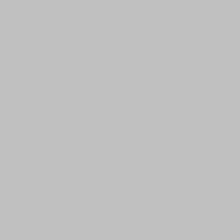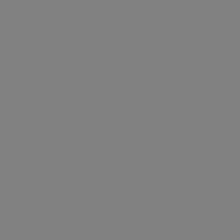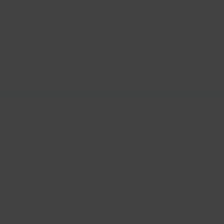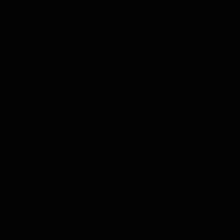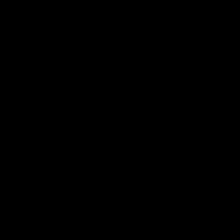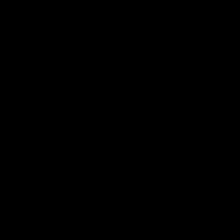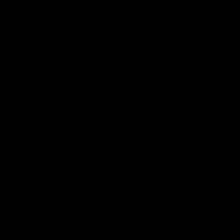¡Gracias!